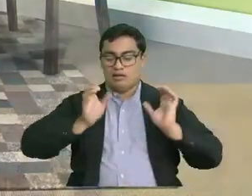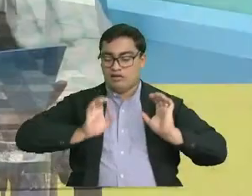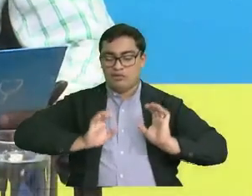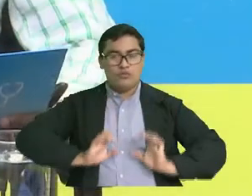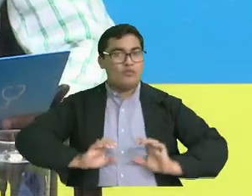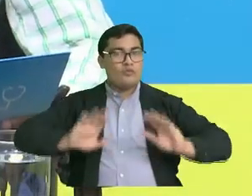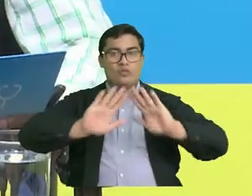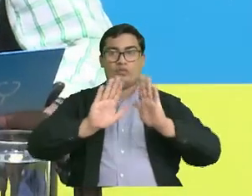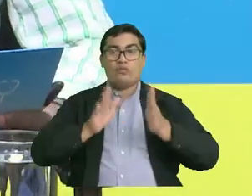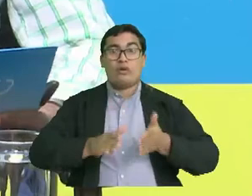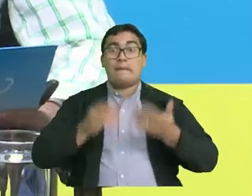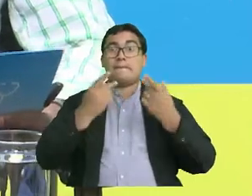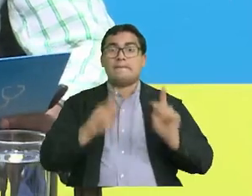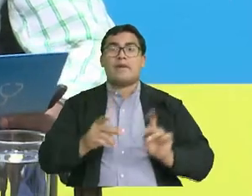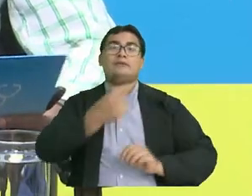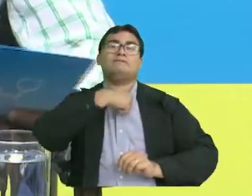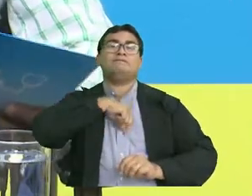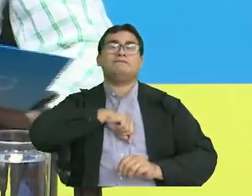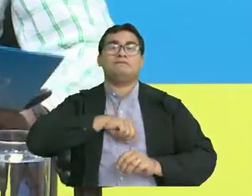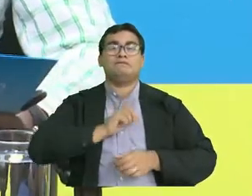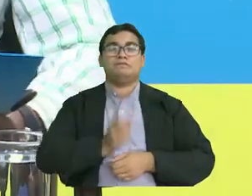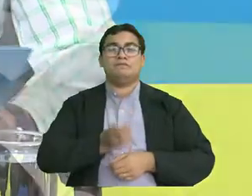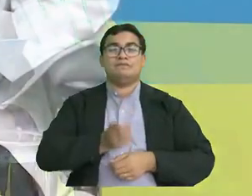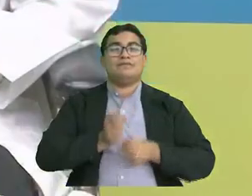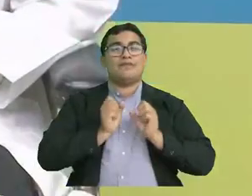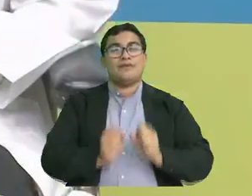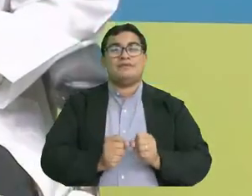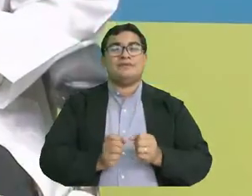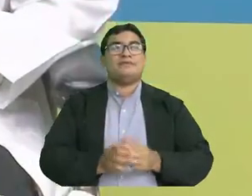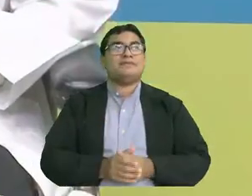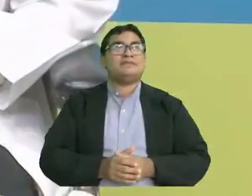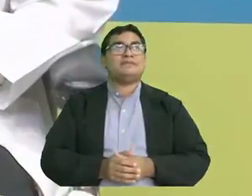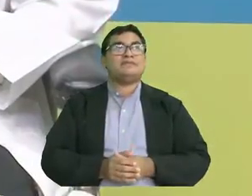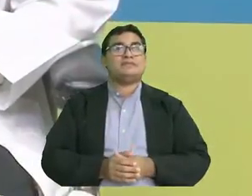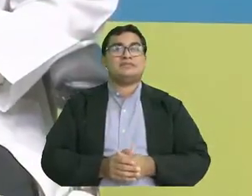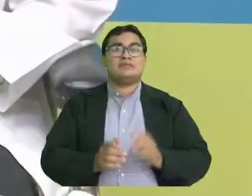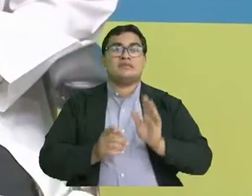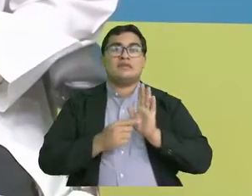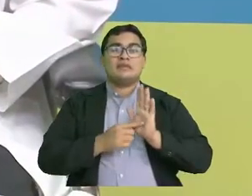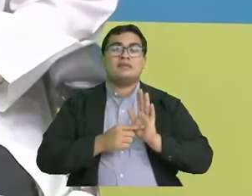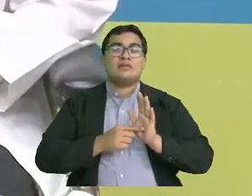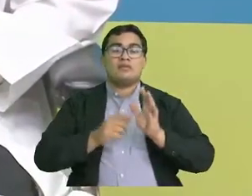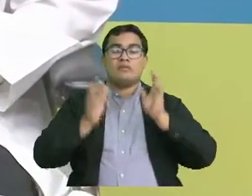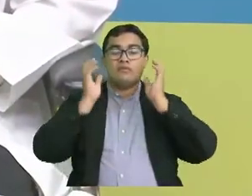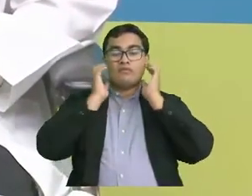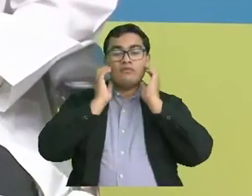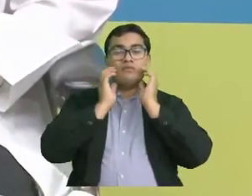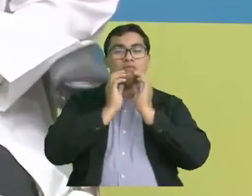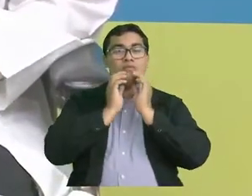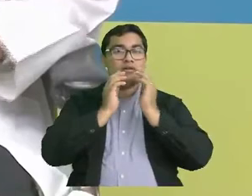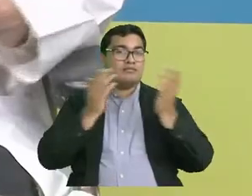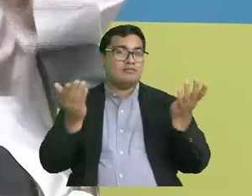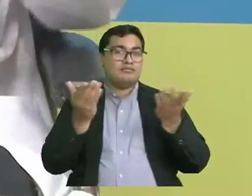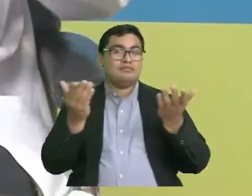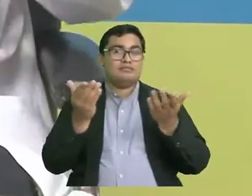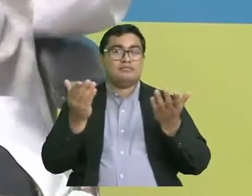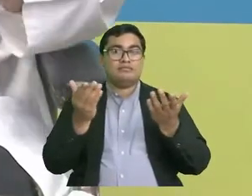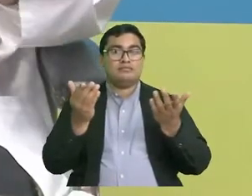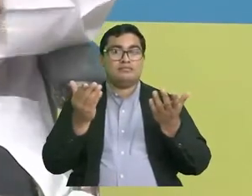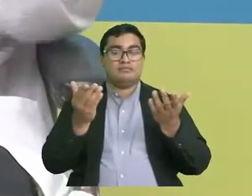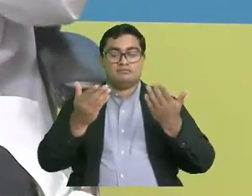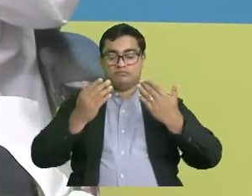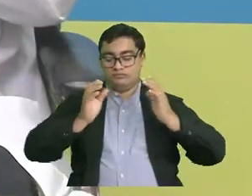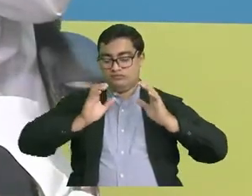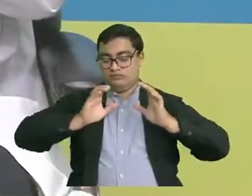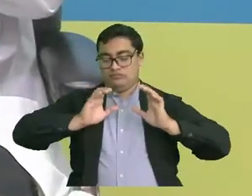Sí, lo que pasa es que los rasgos, el tener barba, el tener bigote, el tener la